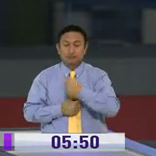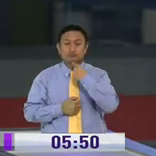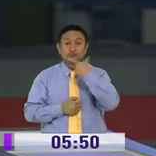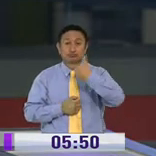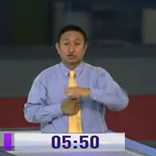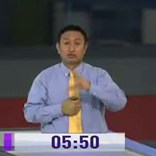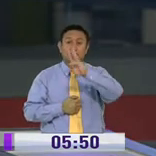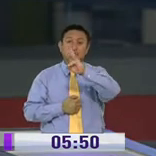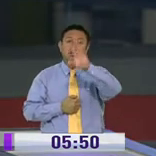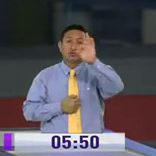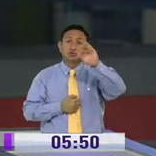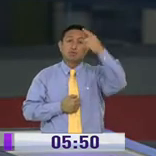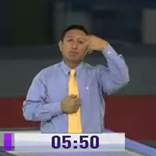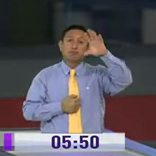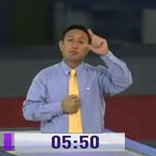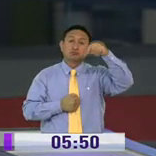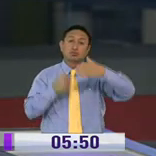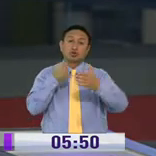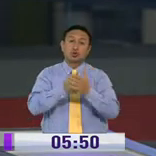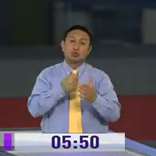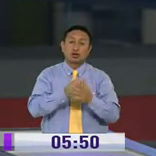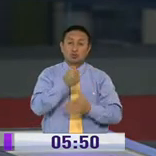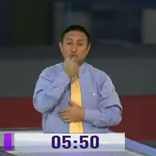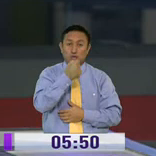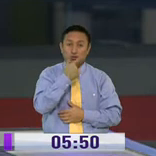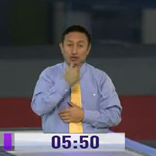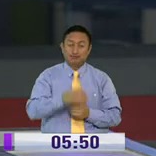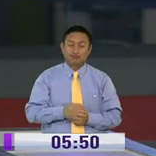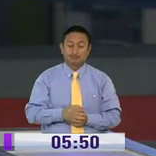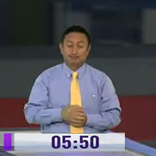destinó 69 millones para la compra de medicamentos, de